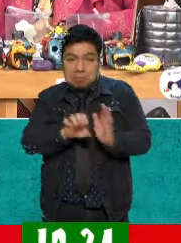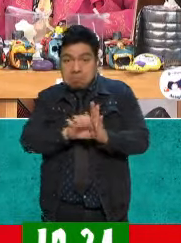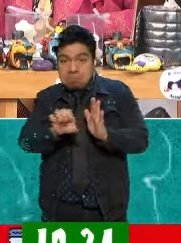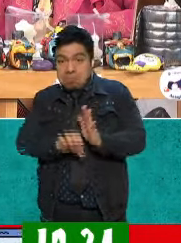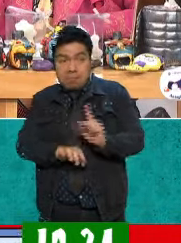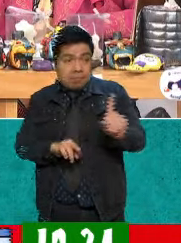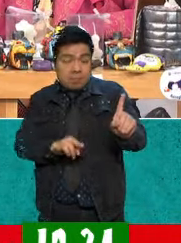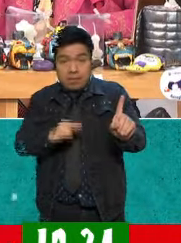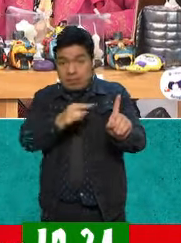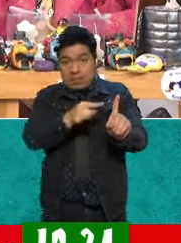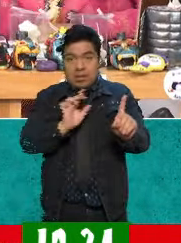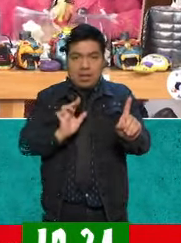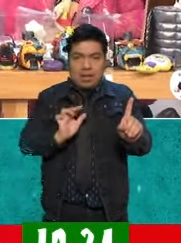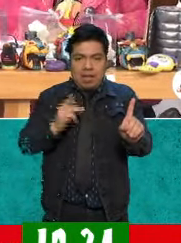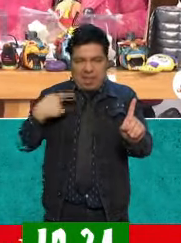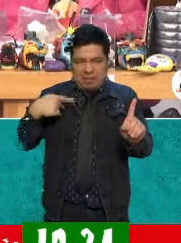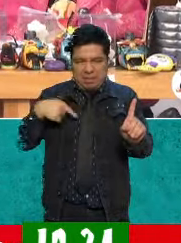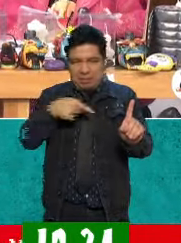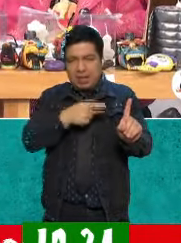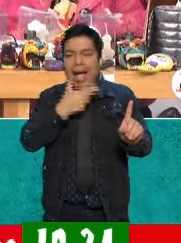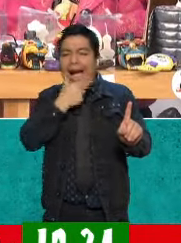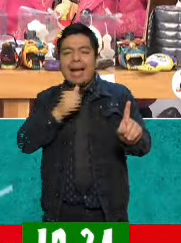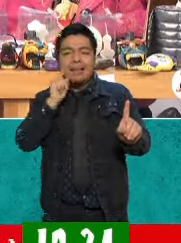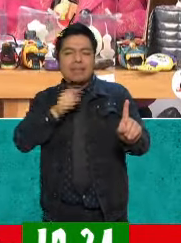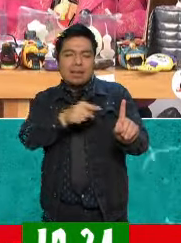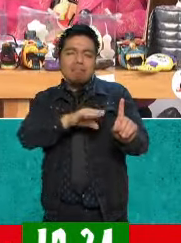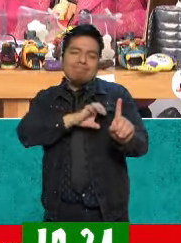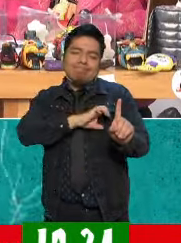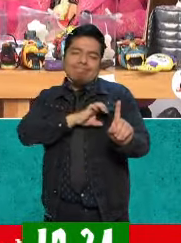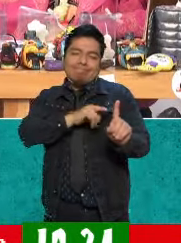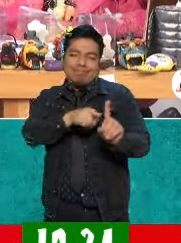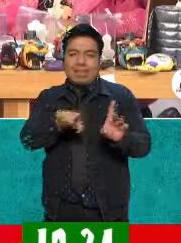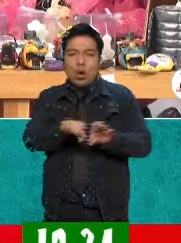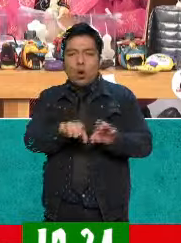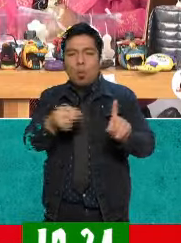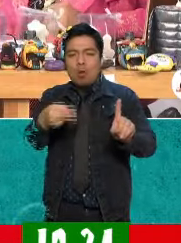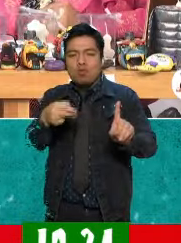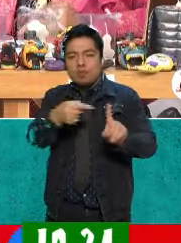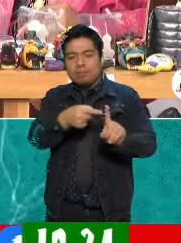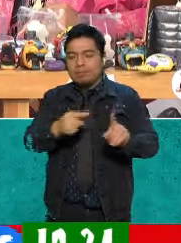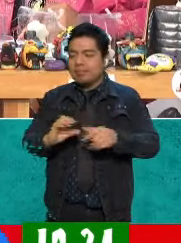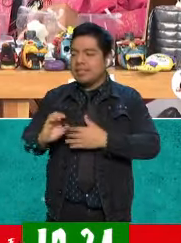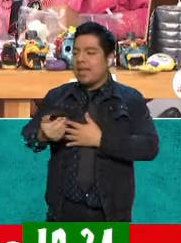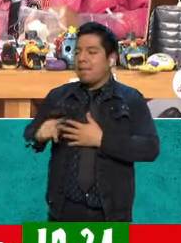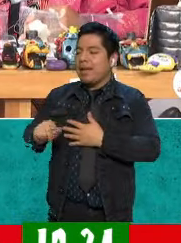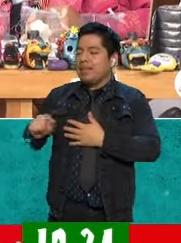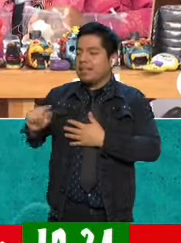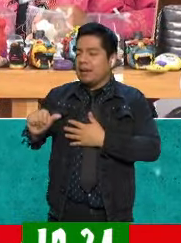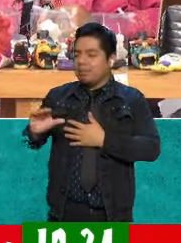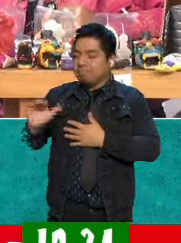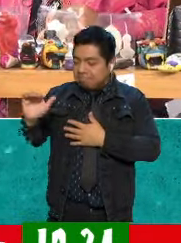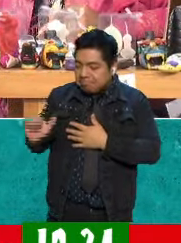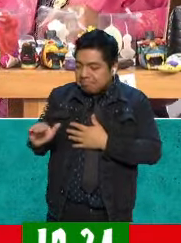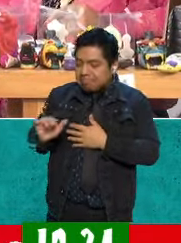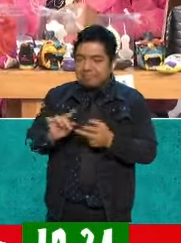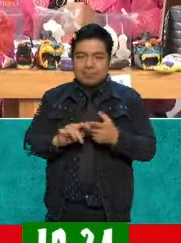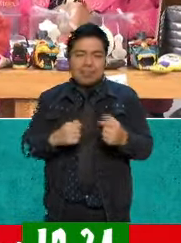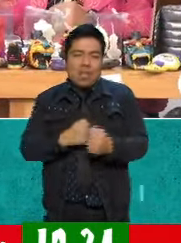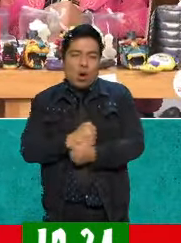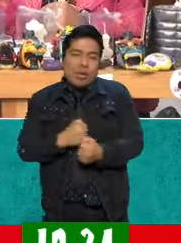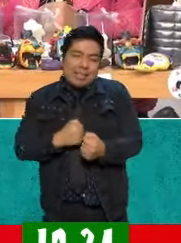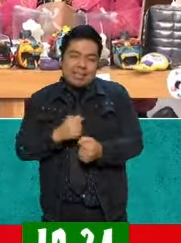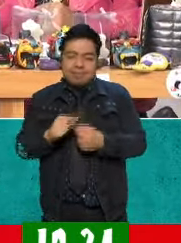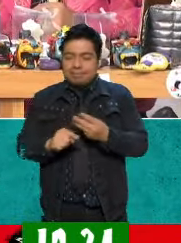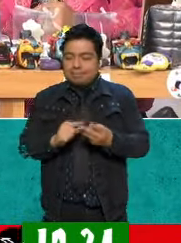a la persona... ¿Qué quieres a tu pareja? Cuéntame. Chaparrita. Mi gordito.